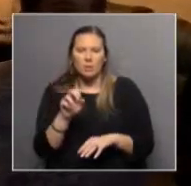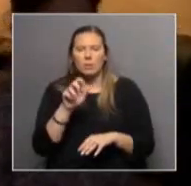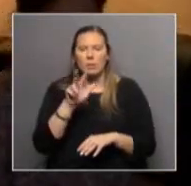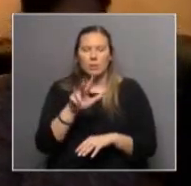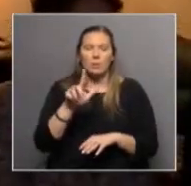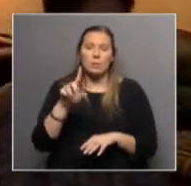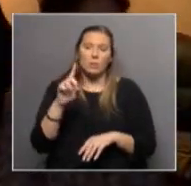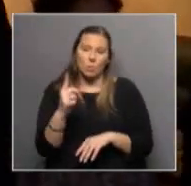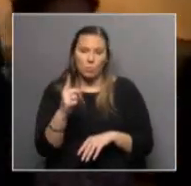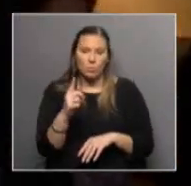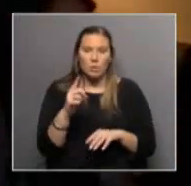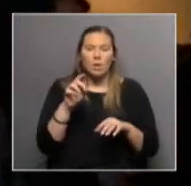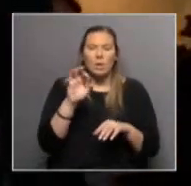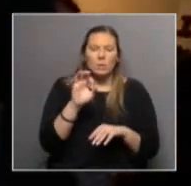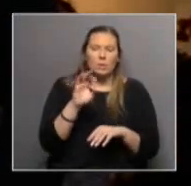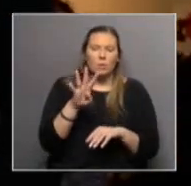092-630-371,